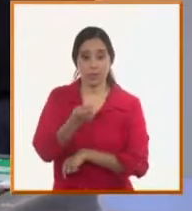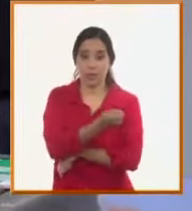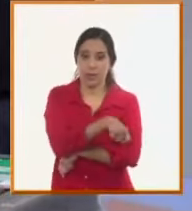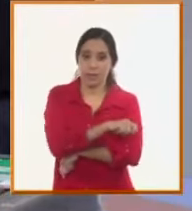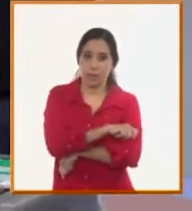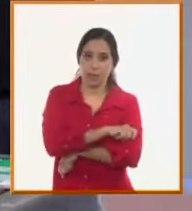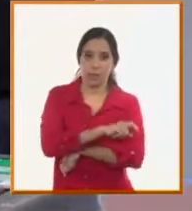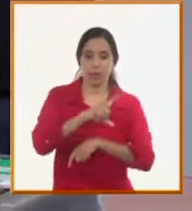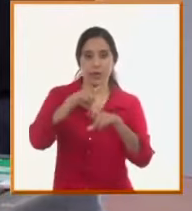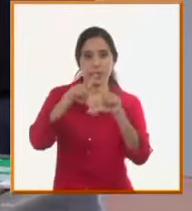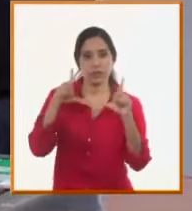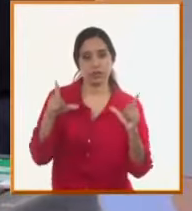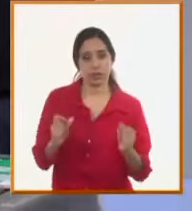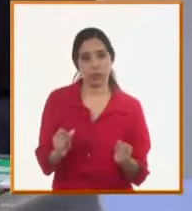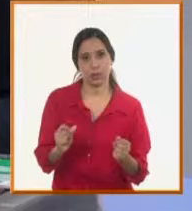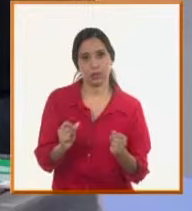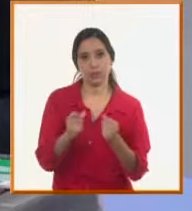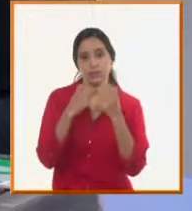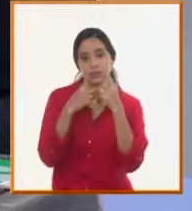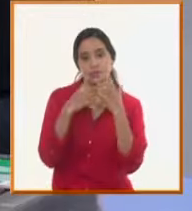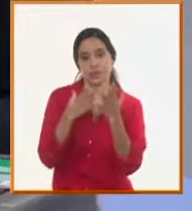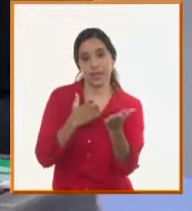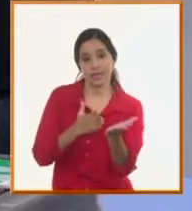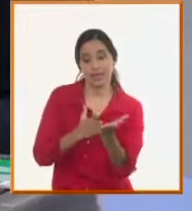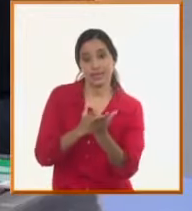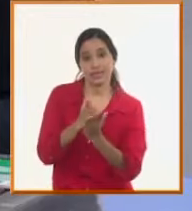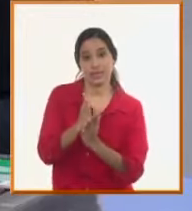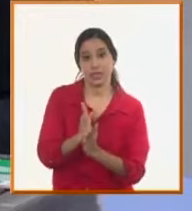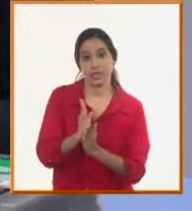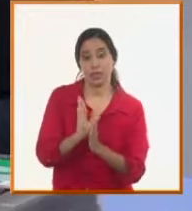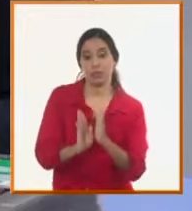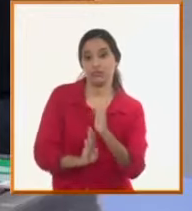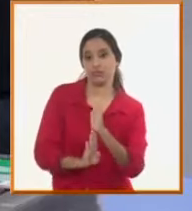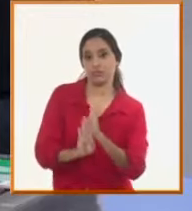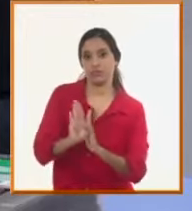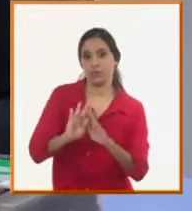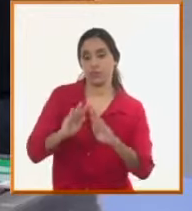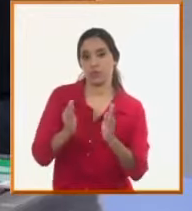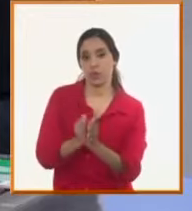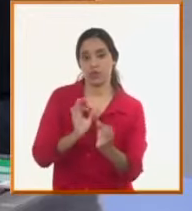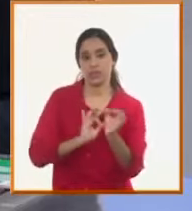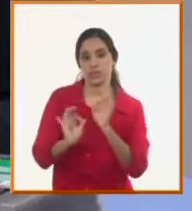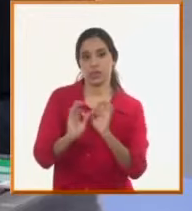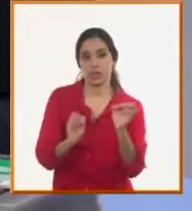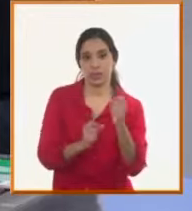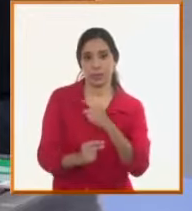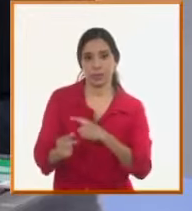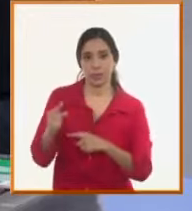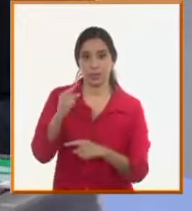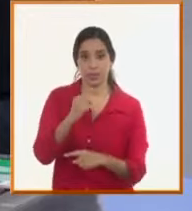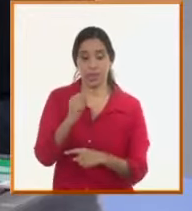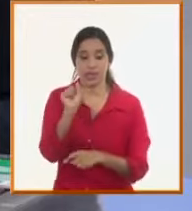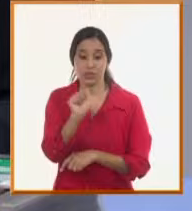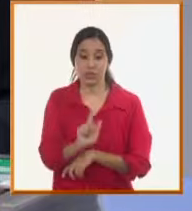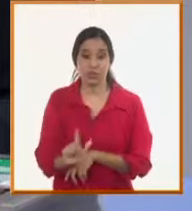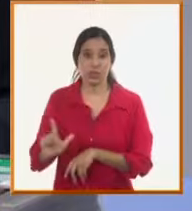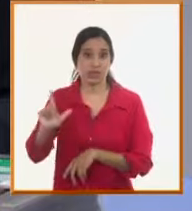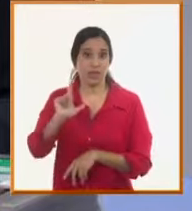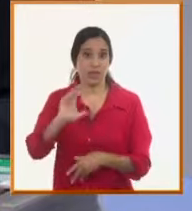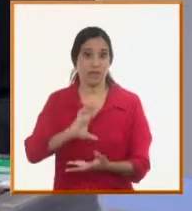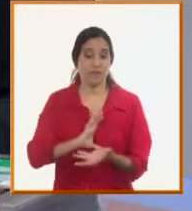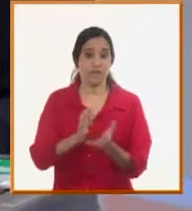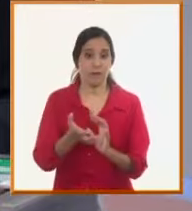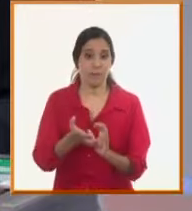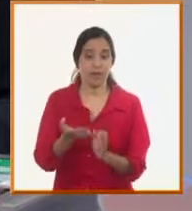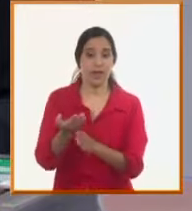general, con un carácter muy fuerte, marcado social. Los seguros tienen un marcado carácter social, y como